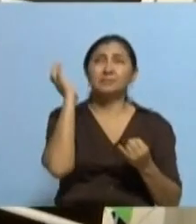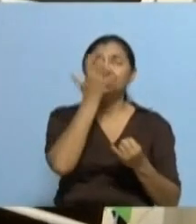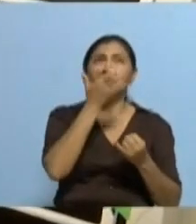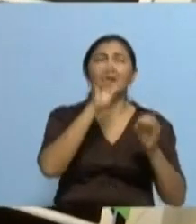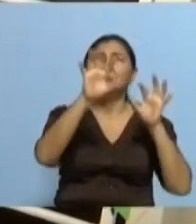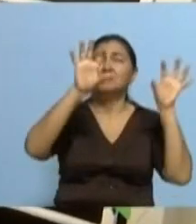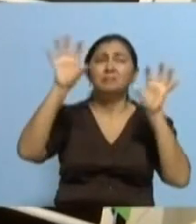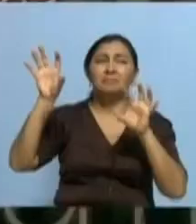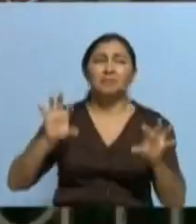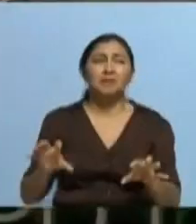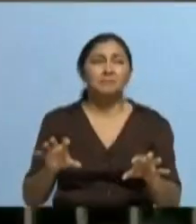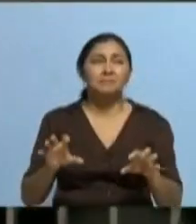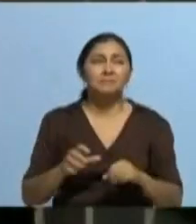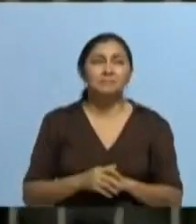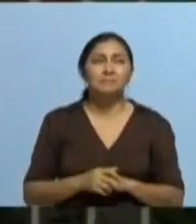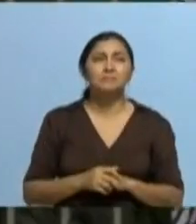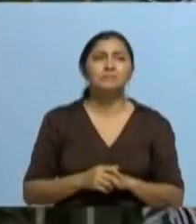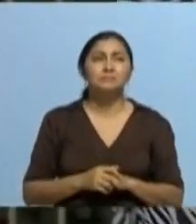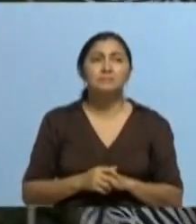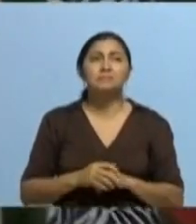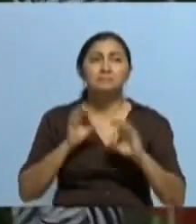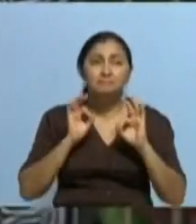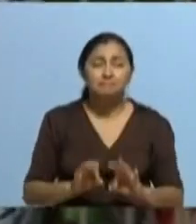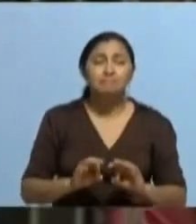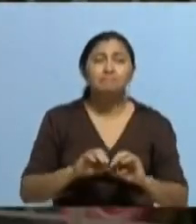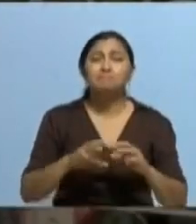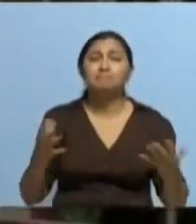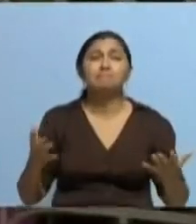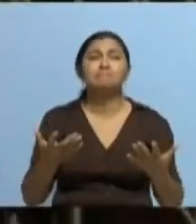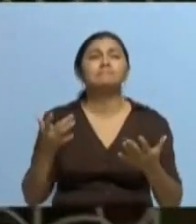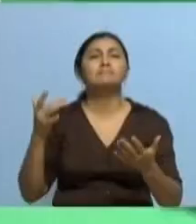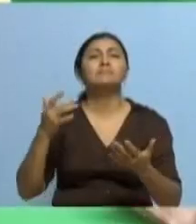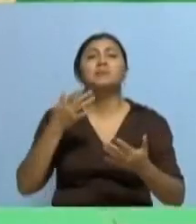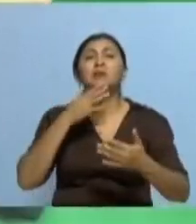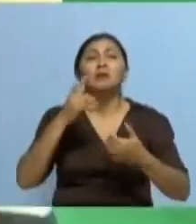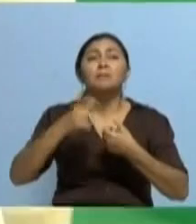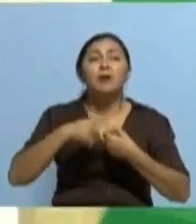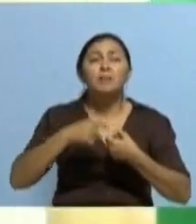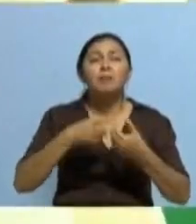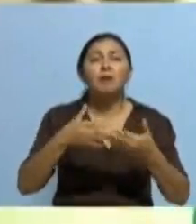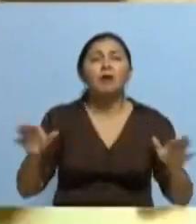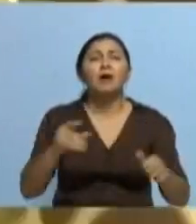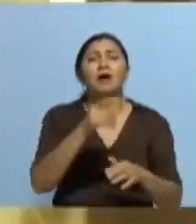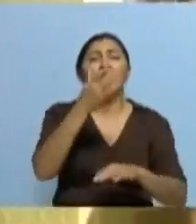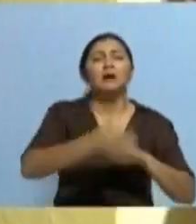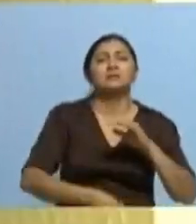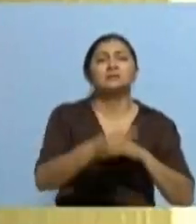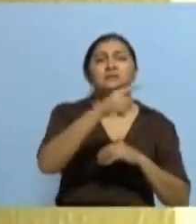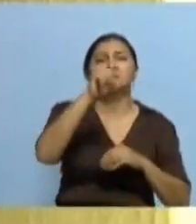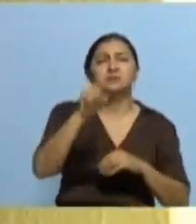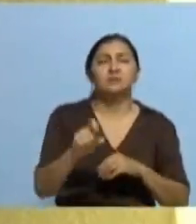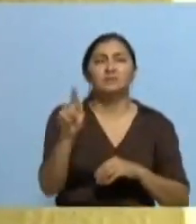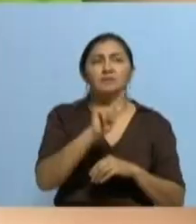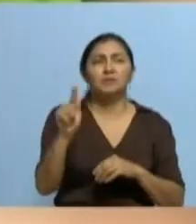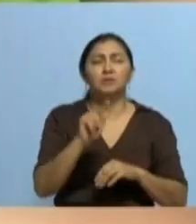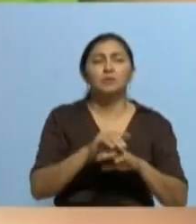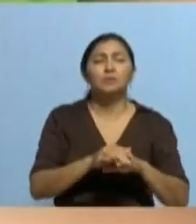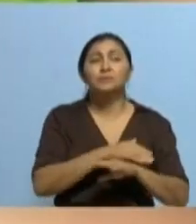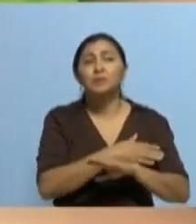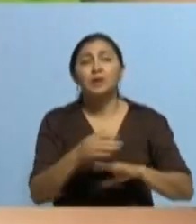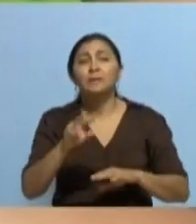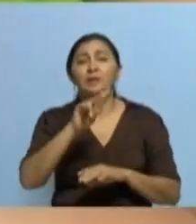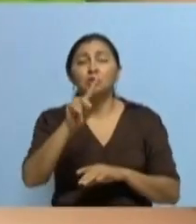eso no tocamos. Las inscripciones para participar seguirán abiertas hasta el 16 de febrero y el 21 las casas que sean